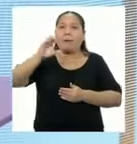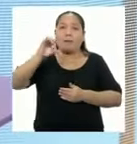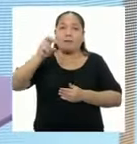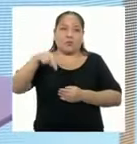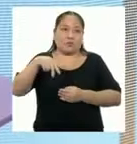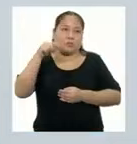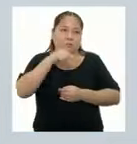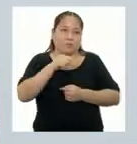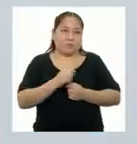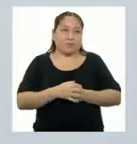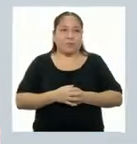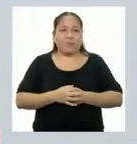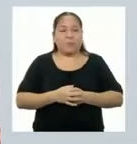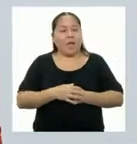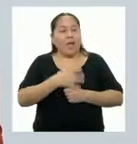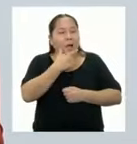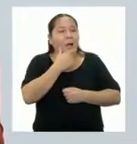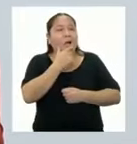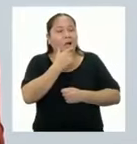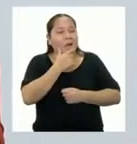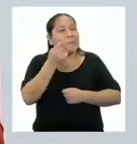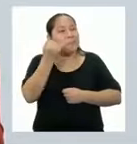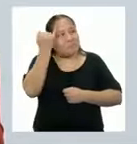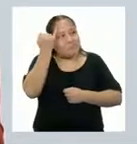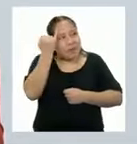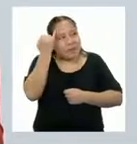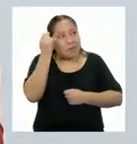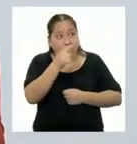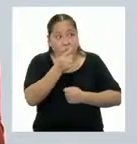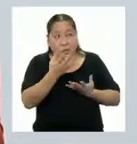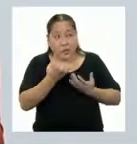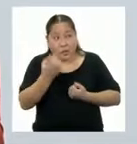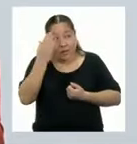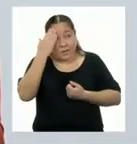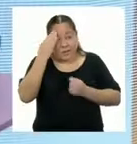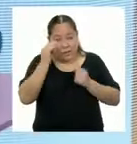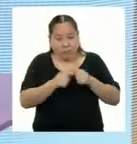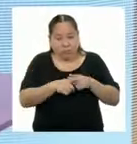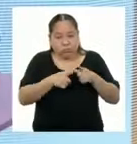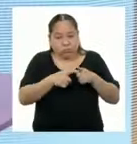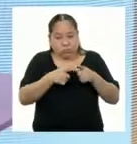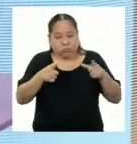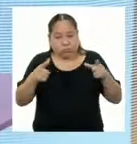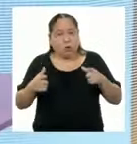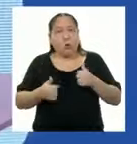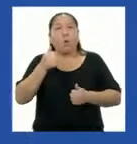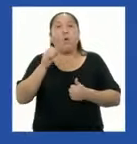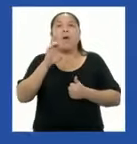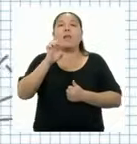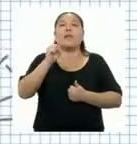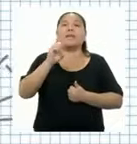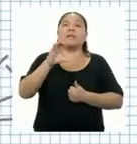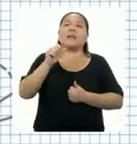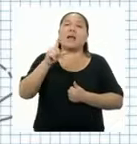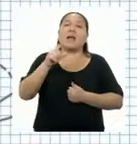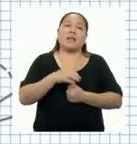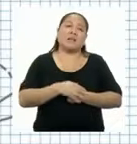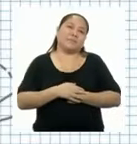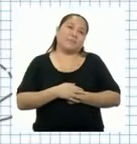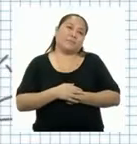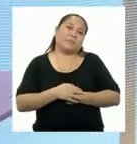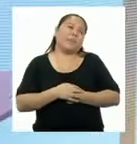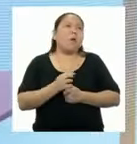esta. Y me imagino que a ti te gustaría saber cuál es la escala. Así es, profesora Gisela. ¿Qué unidades